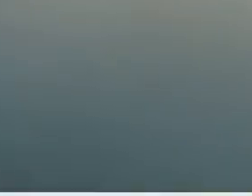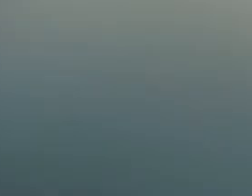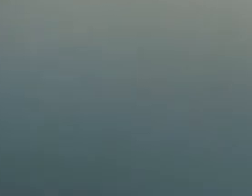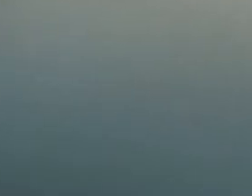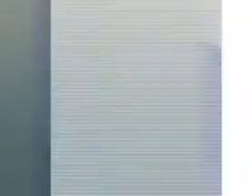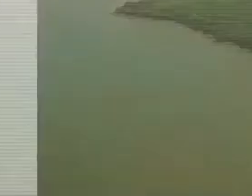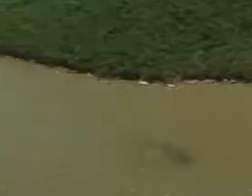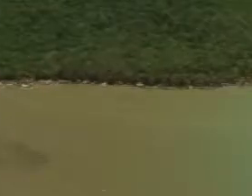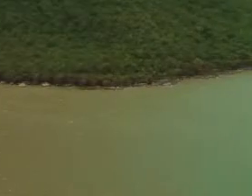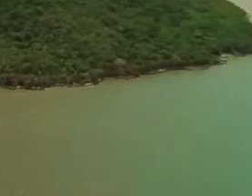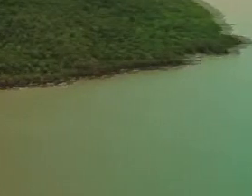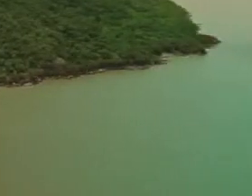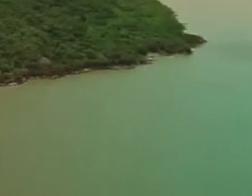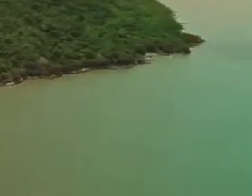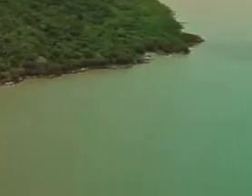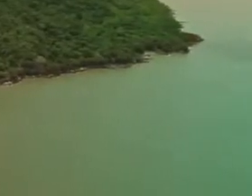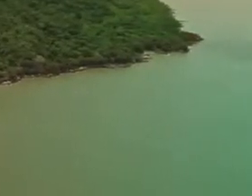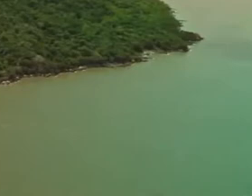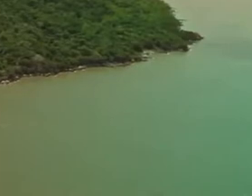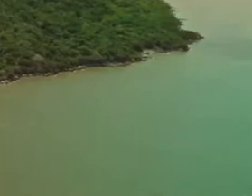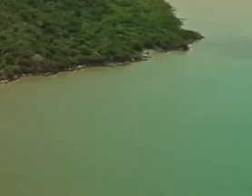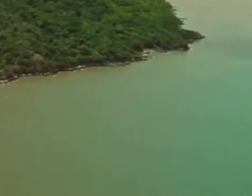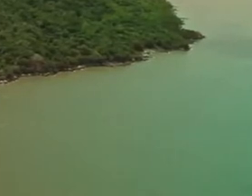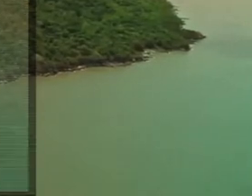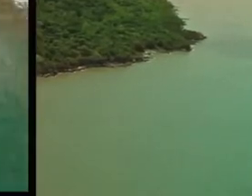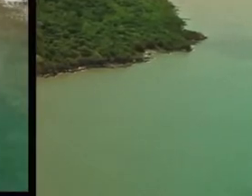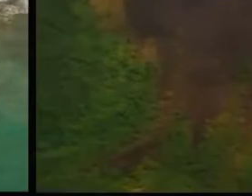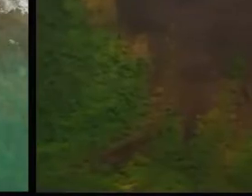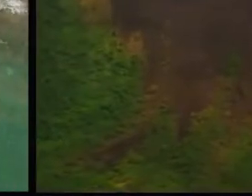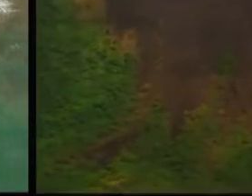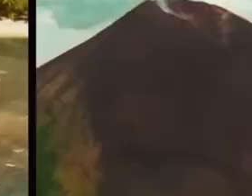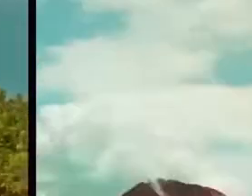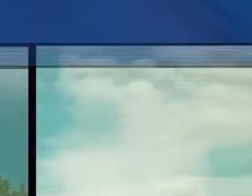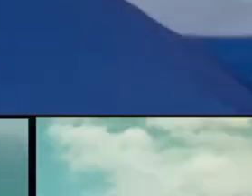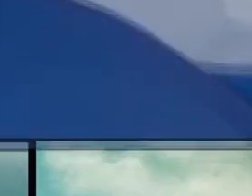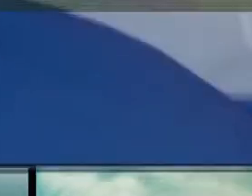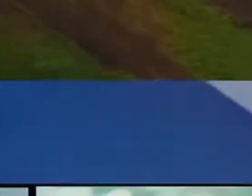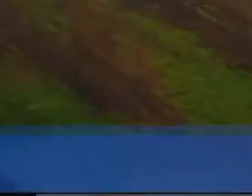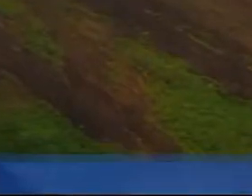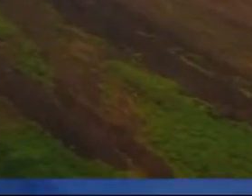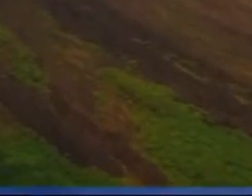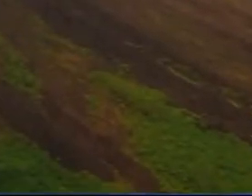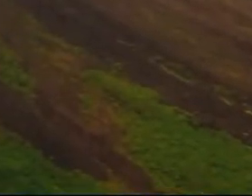Nicaragua madre, Nicaragua amor, Nicaragua linda.